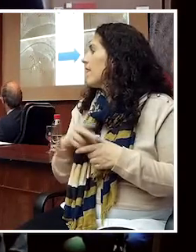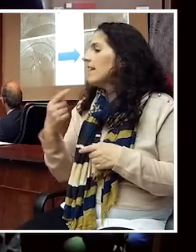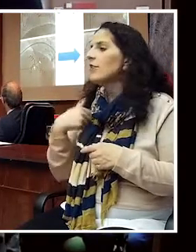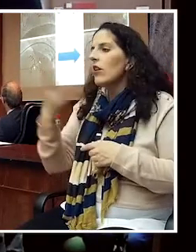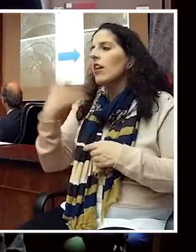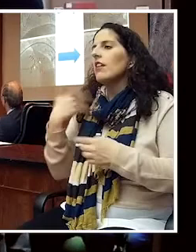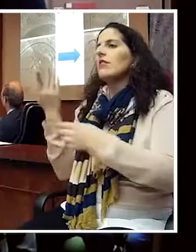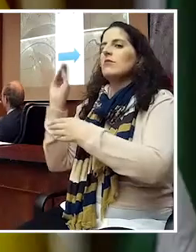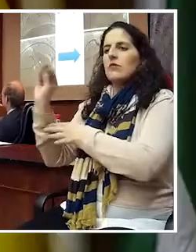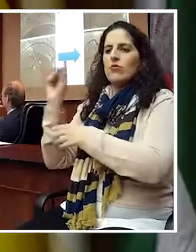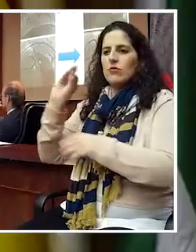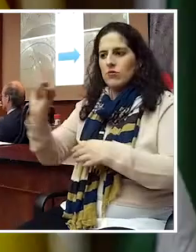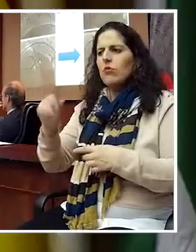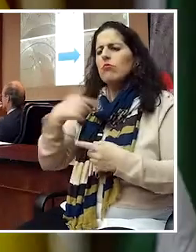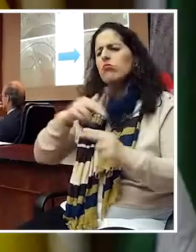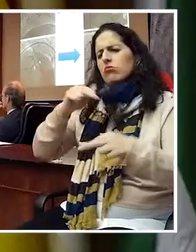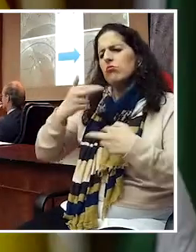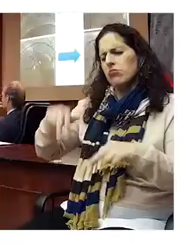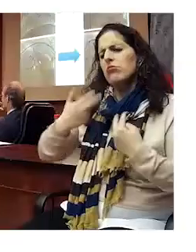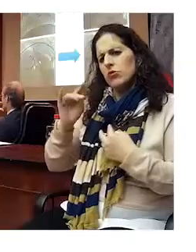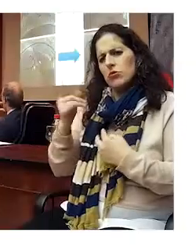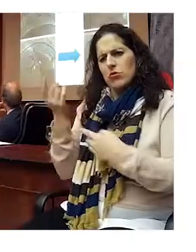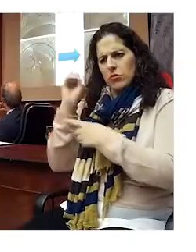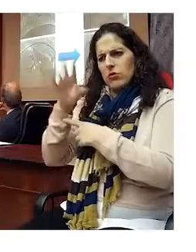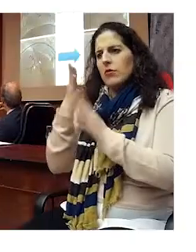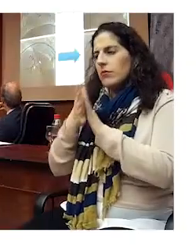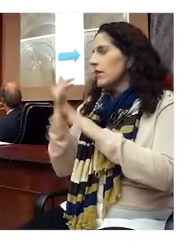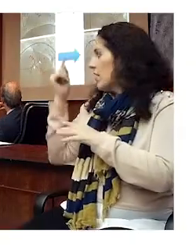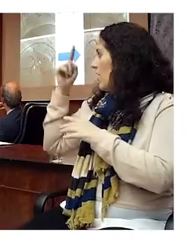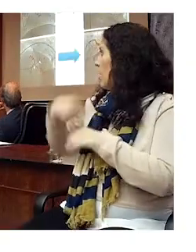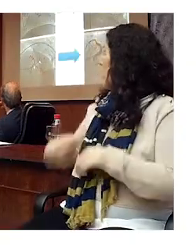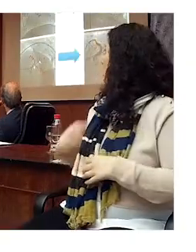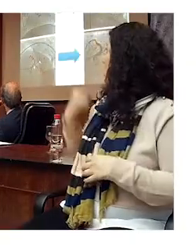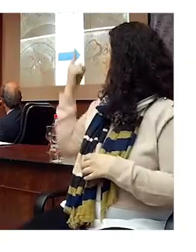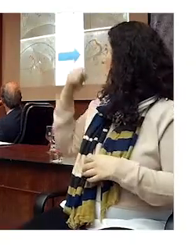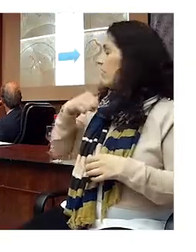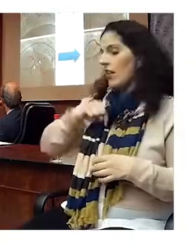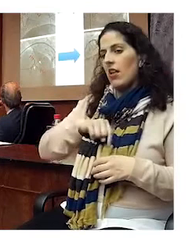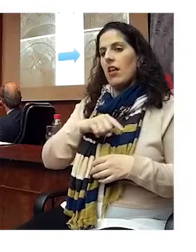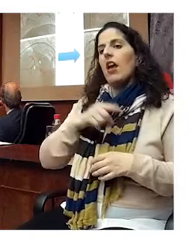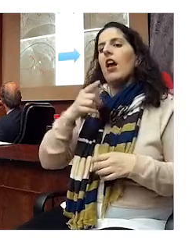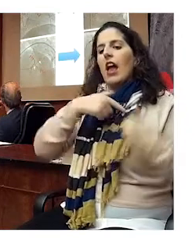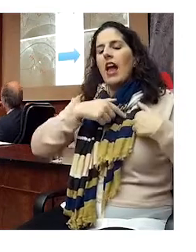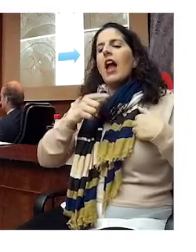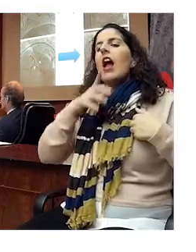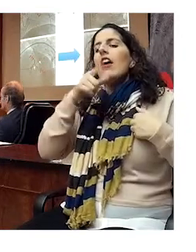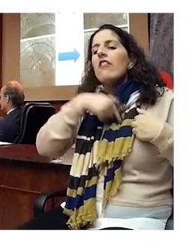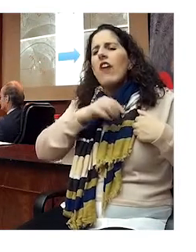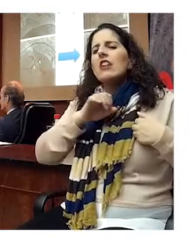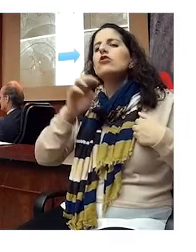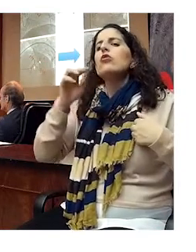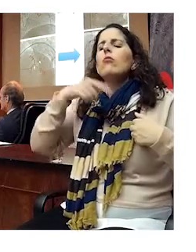su caso y él me lo concedió. Esta es la coronaria izquierda de Alfonso. Pues él tuvo un infarto posterior por una oclusión de la